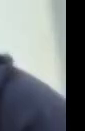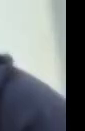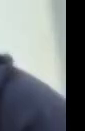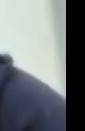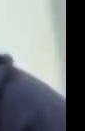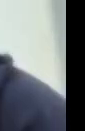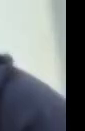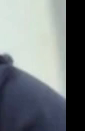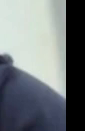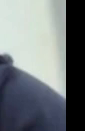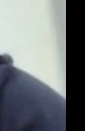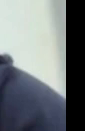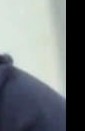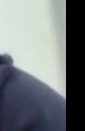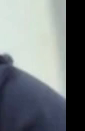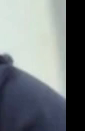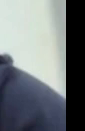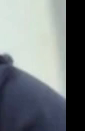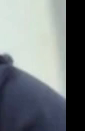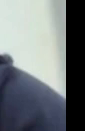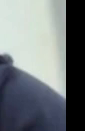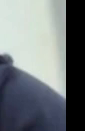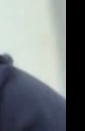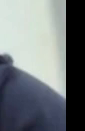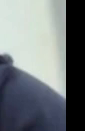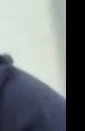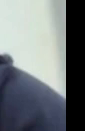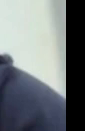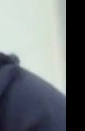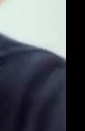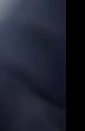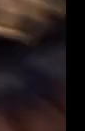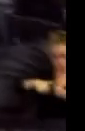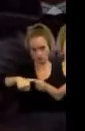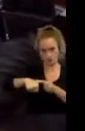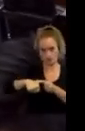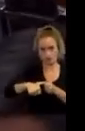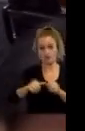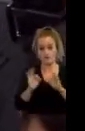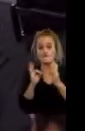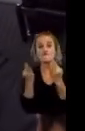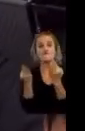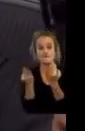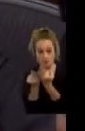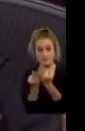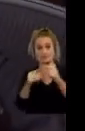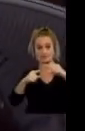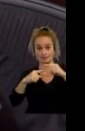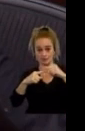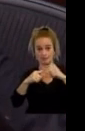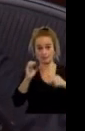social del departamento de Arauca, un familiar, un primo.